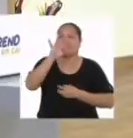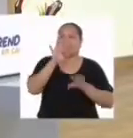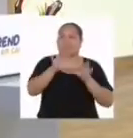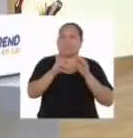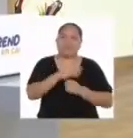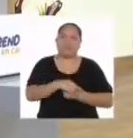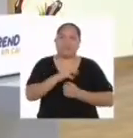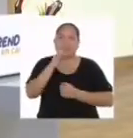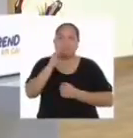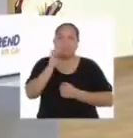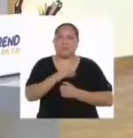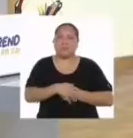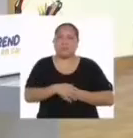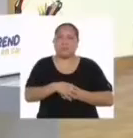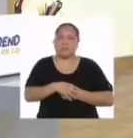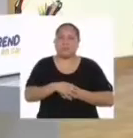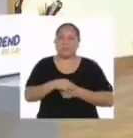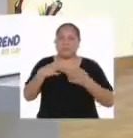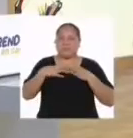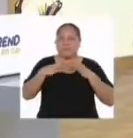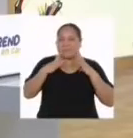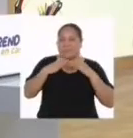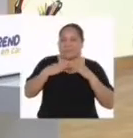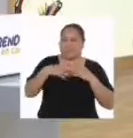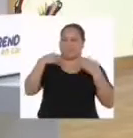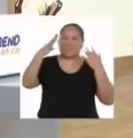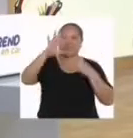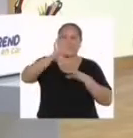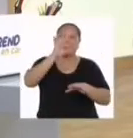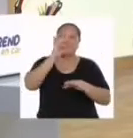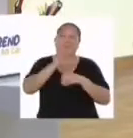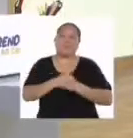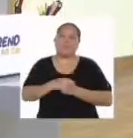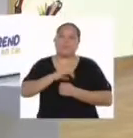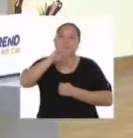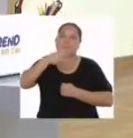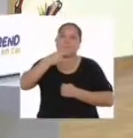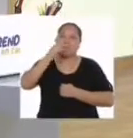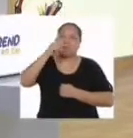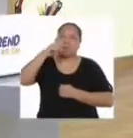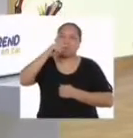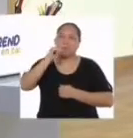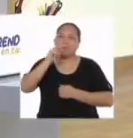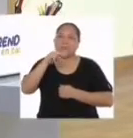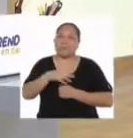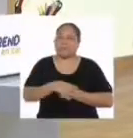Lo encontré, Rebot. Somos millonarios, lo encontré. Jonathan.